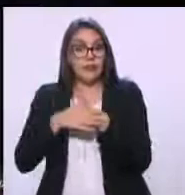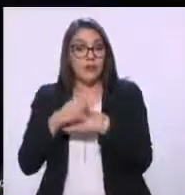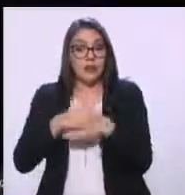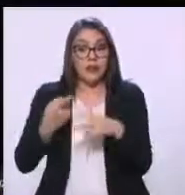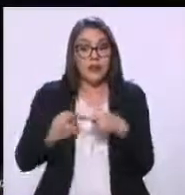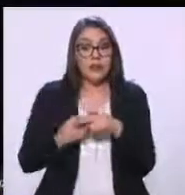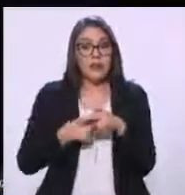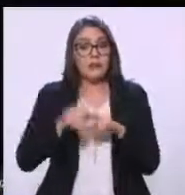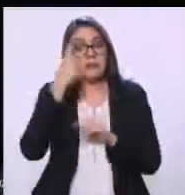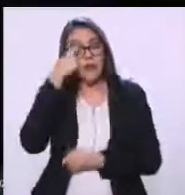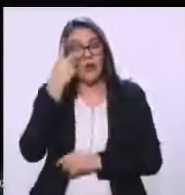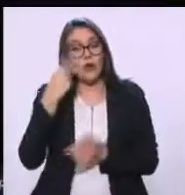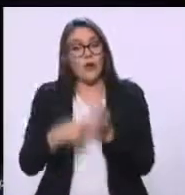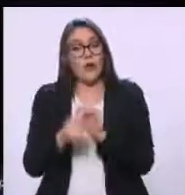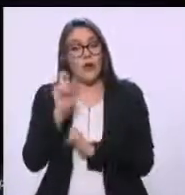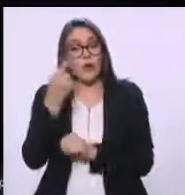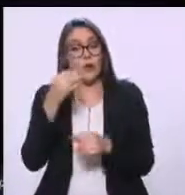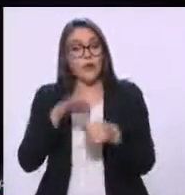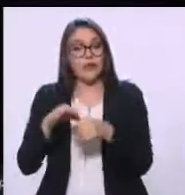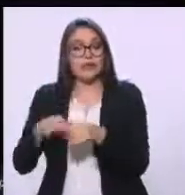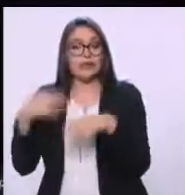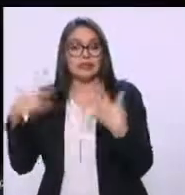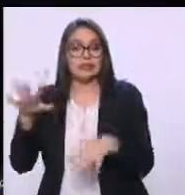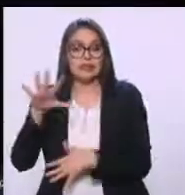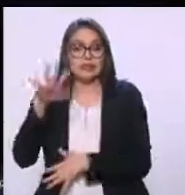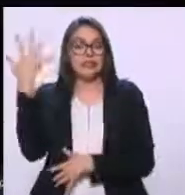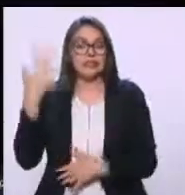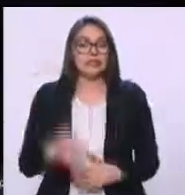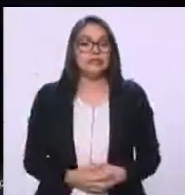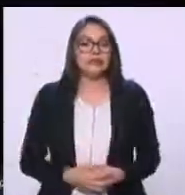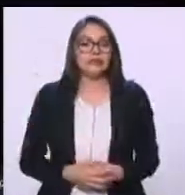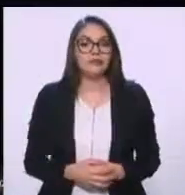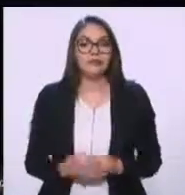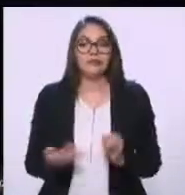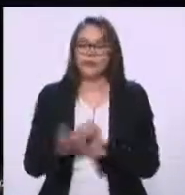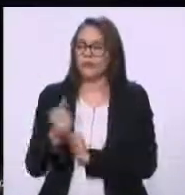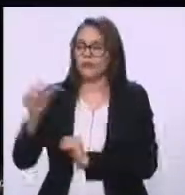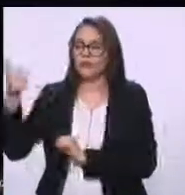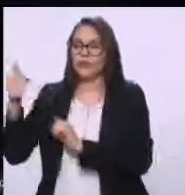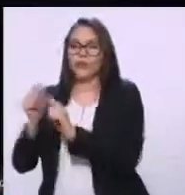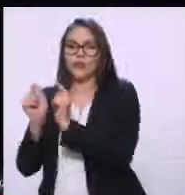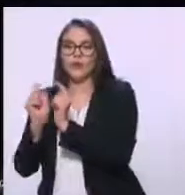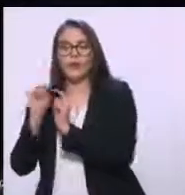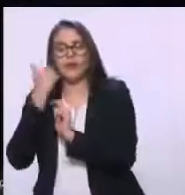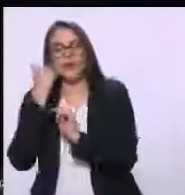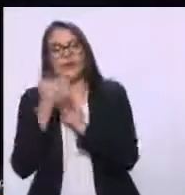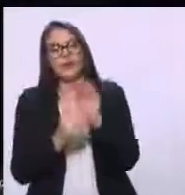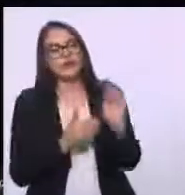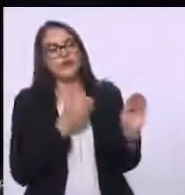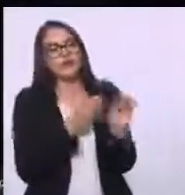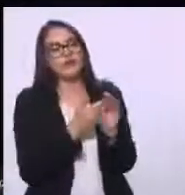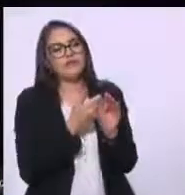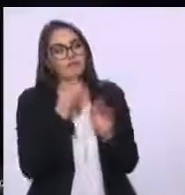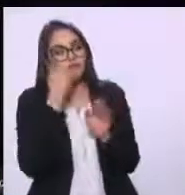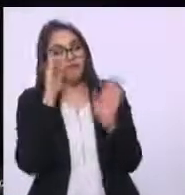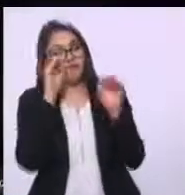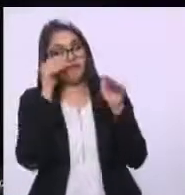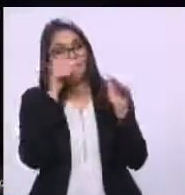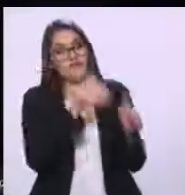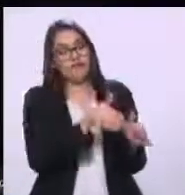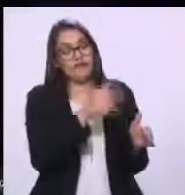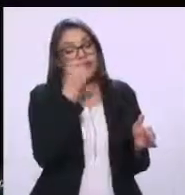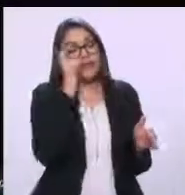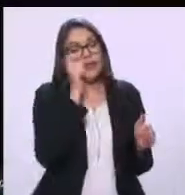de 2021, y ya toda la comunicación de la oposición que use este tipo de técnicas va a estar enfocada en aumentar